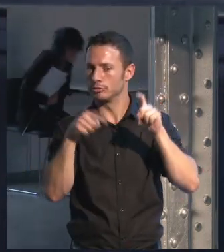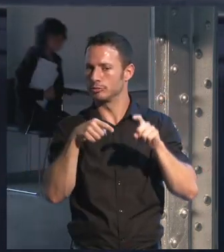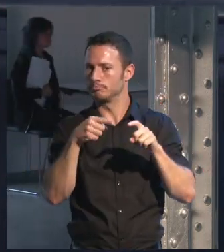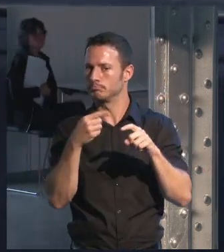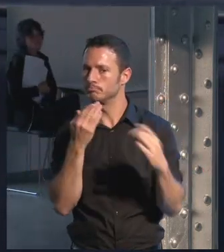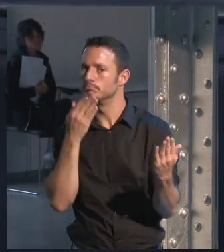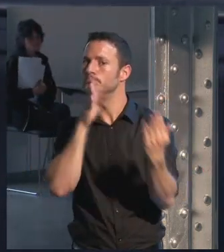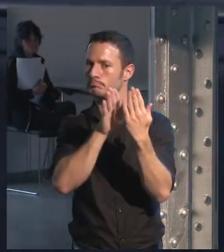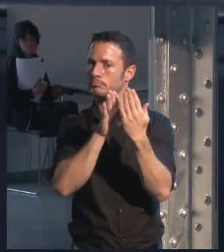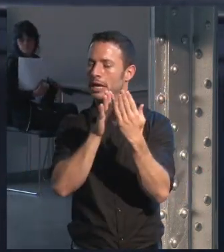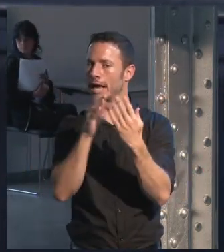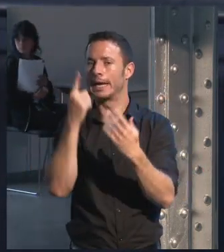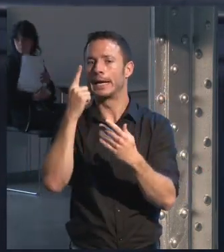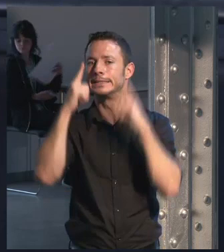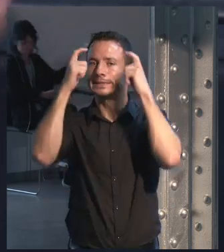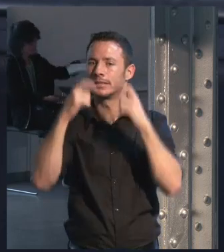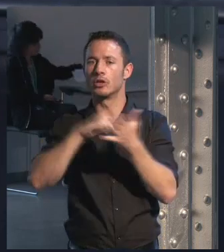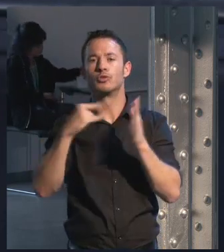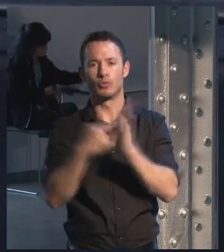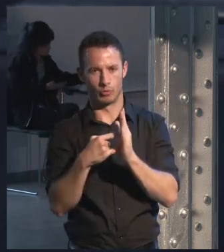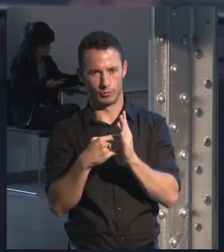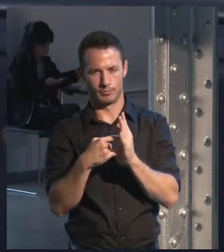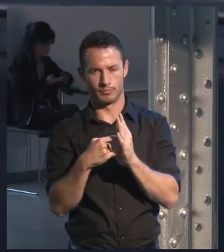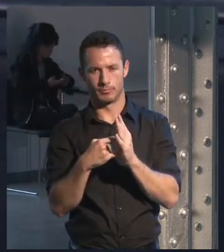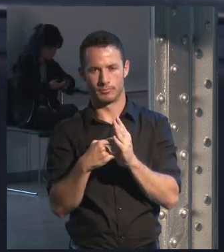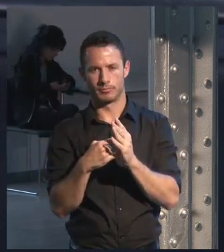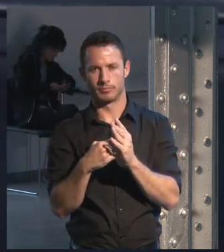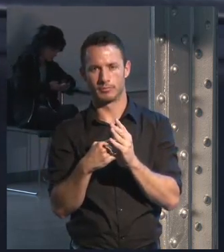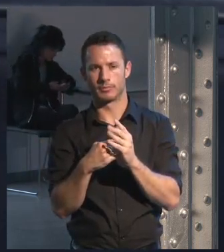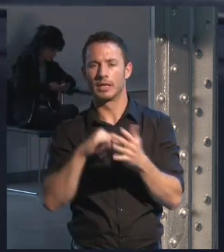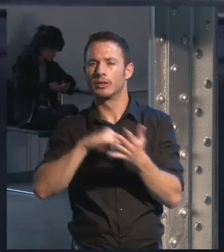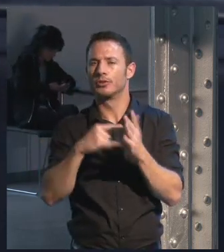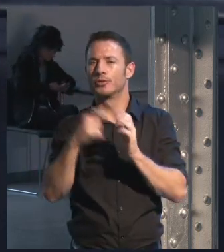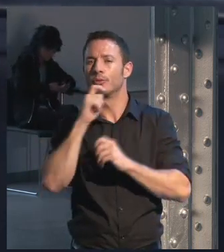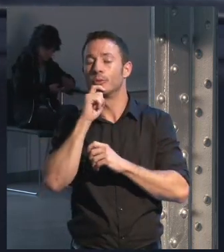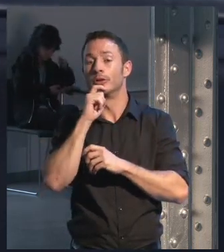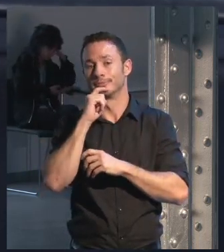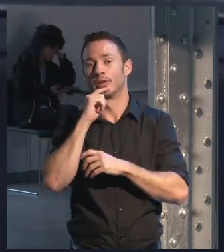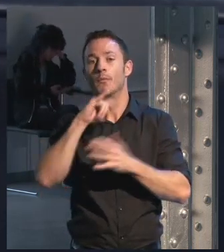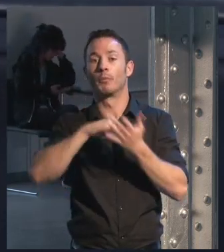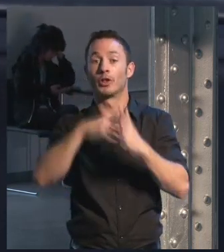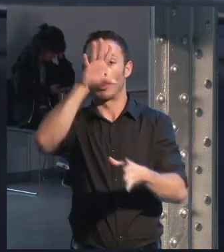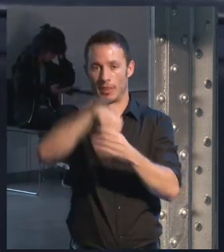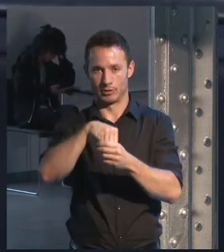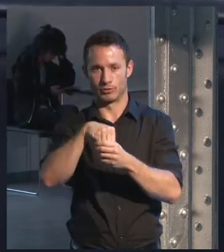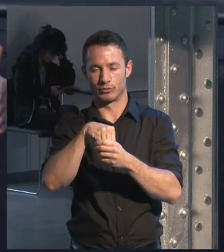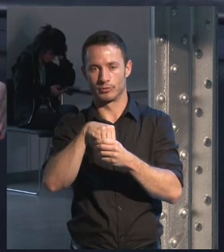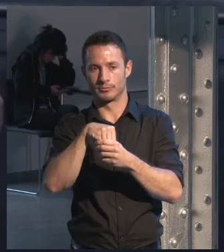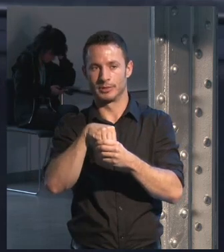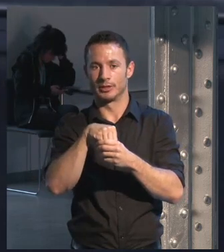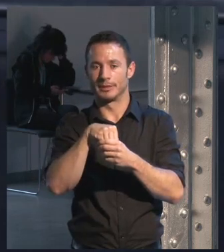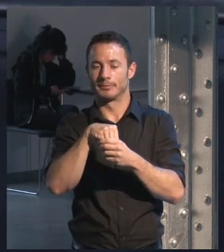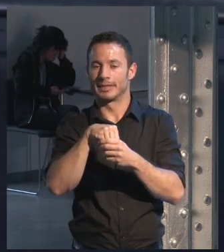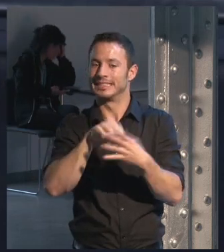hombro para intentar resolver. Resolverlo dentro de un proyecto que hemos hecho, que es el único que no son